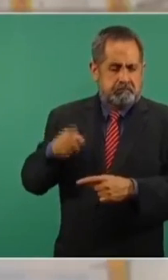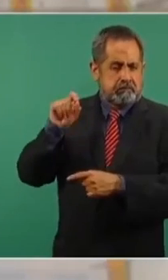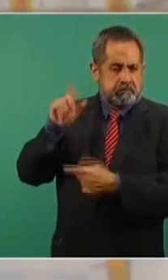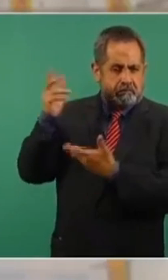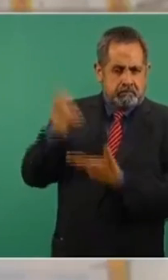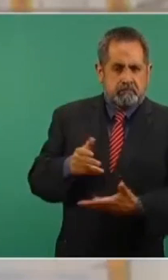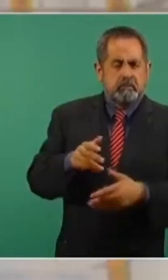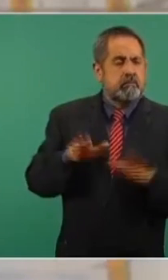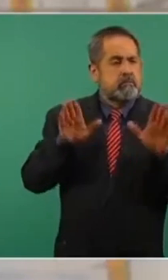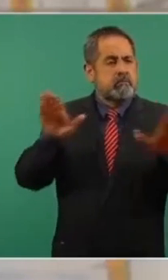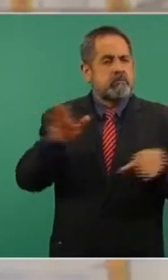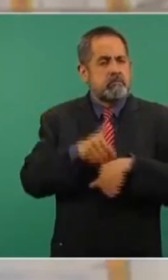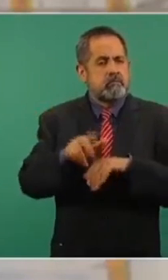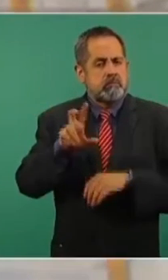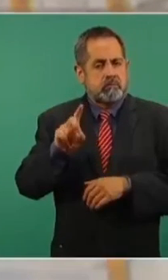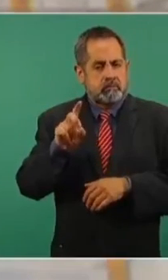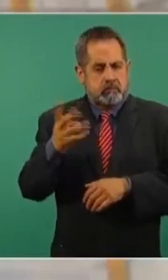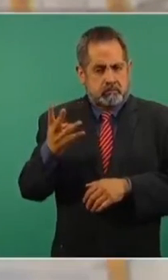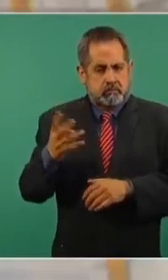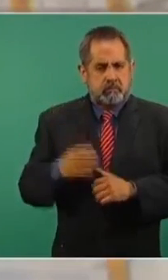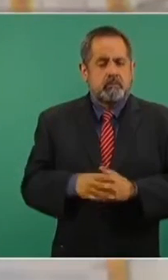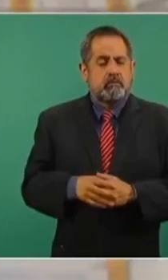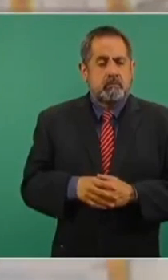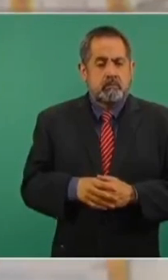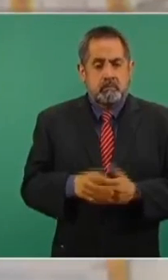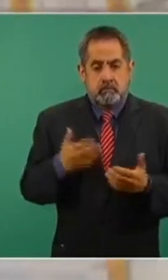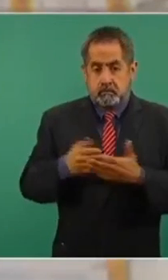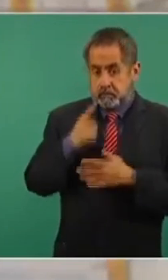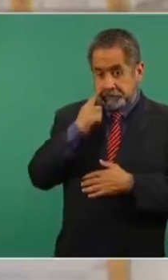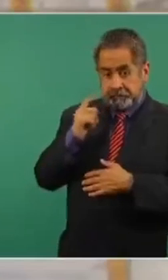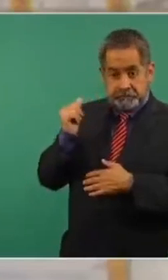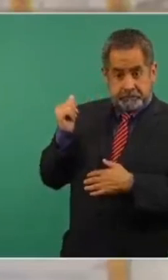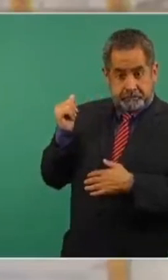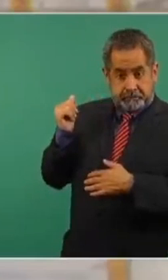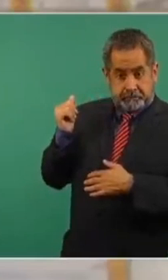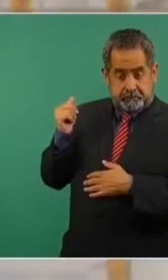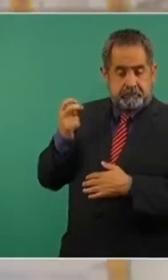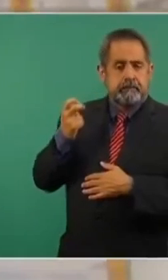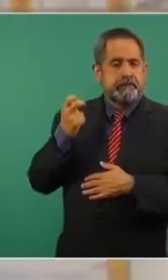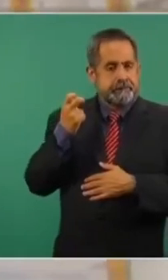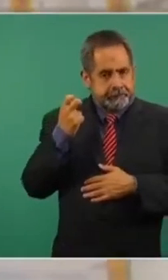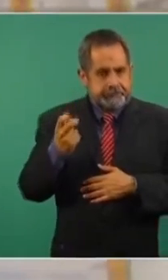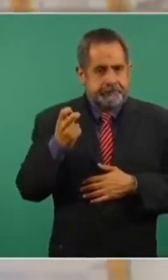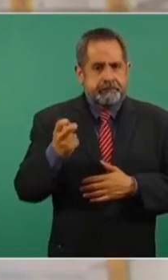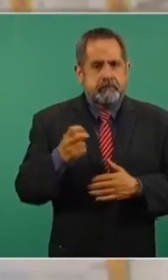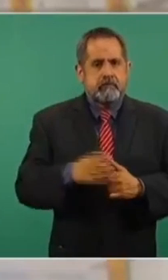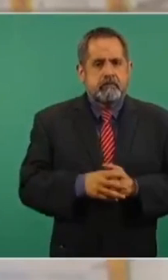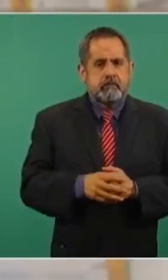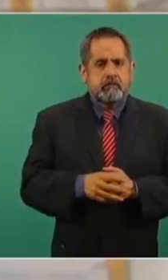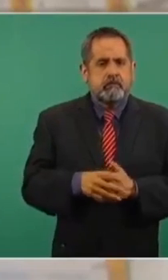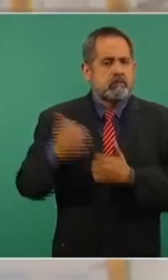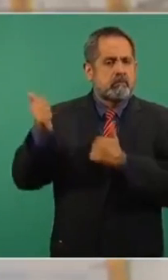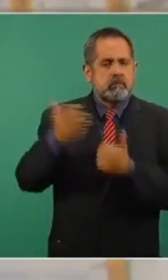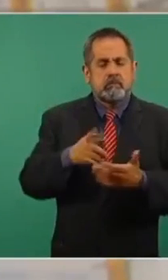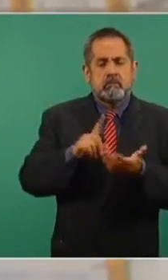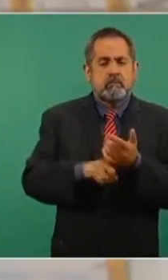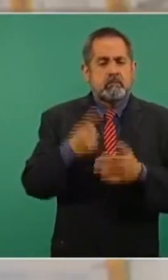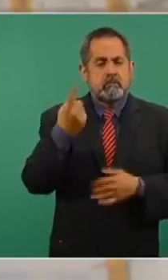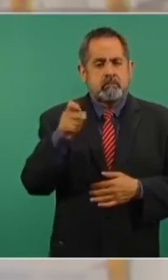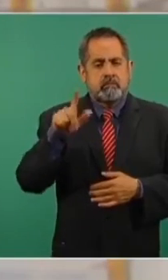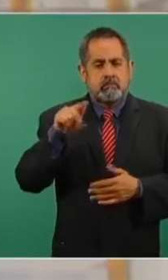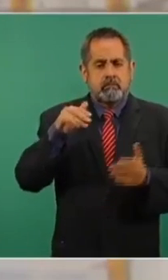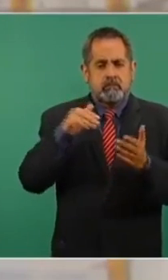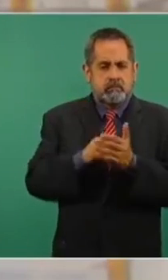vuelo 34. Hoy en este lote que se ha observado usted, están llegando